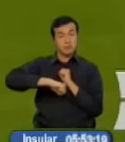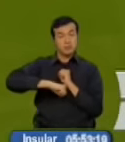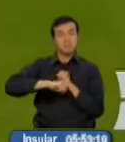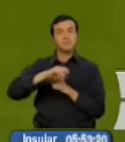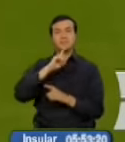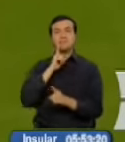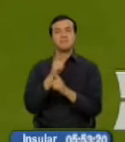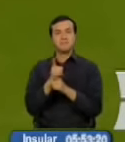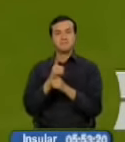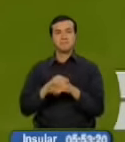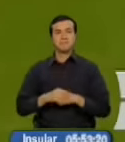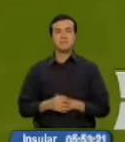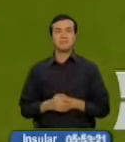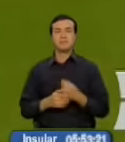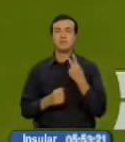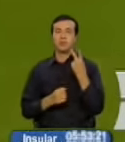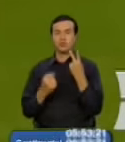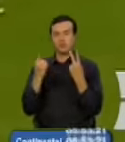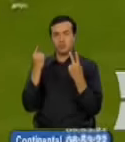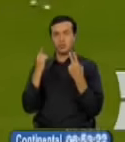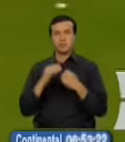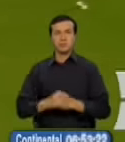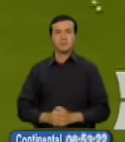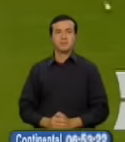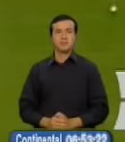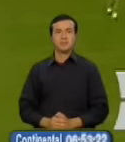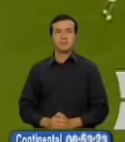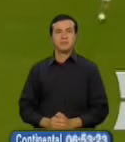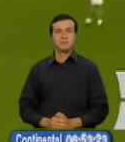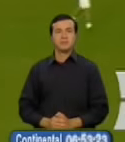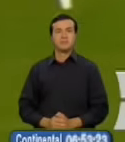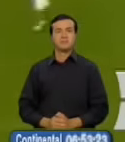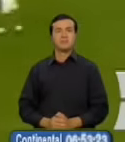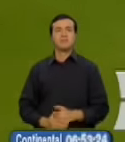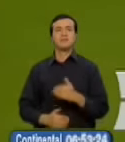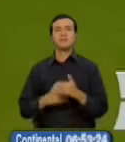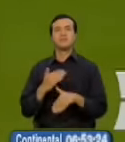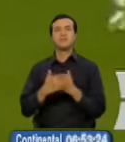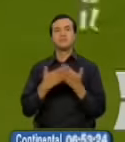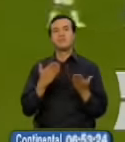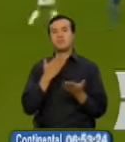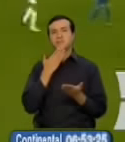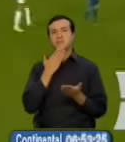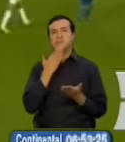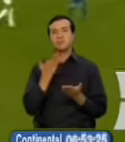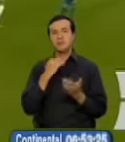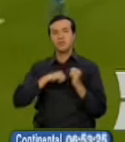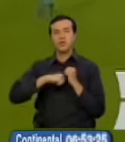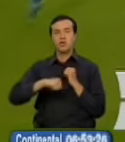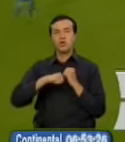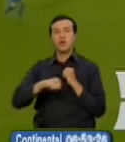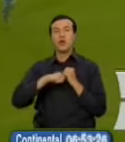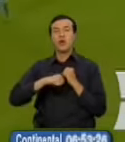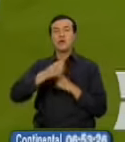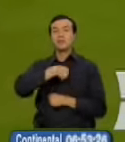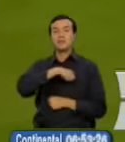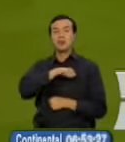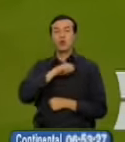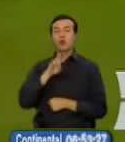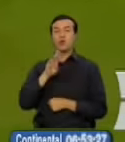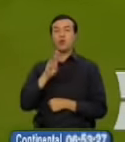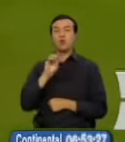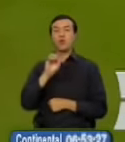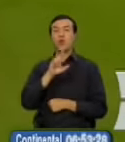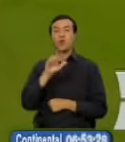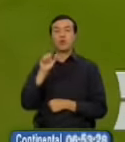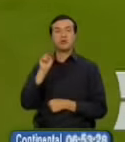para poner el 2-1. Vendría posteriormente el gol de Boyan del español, con una muy